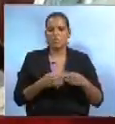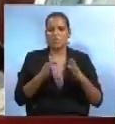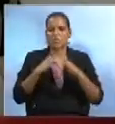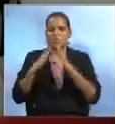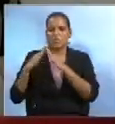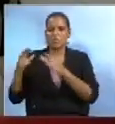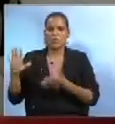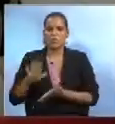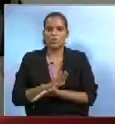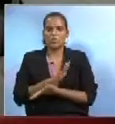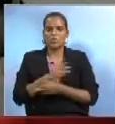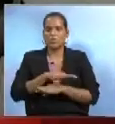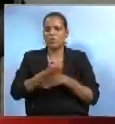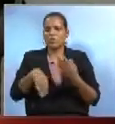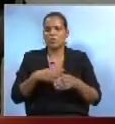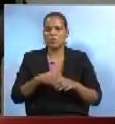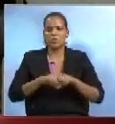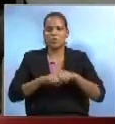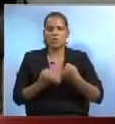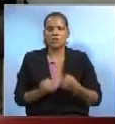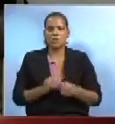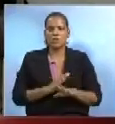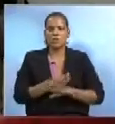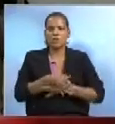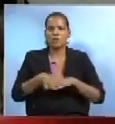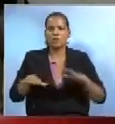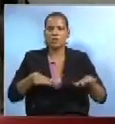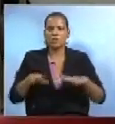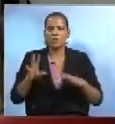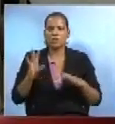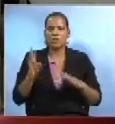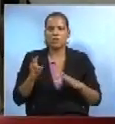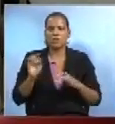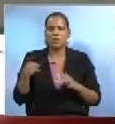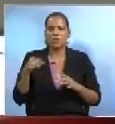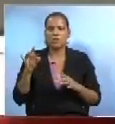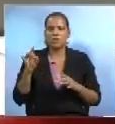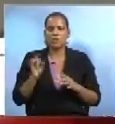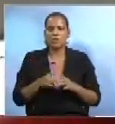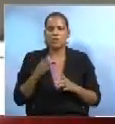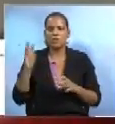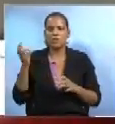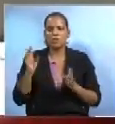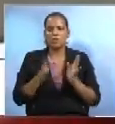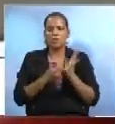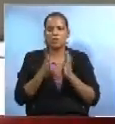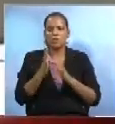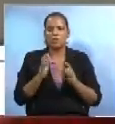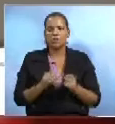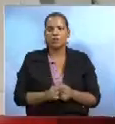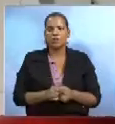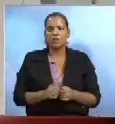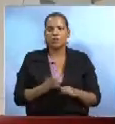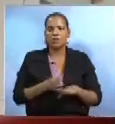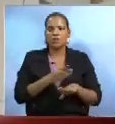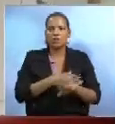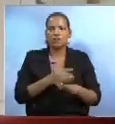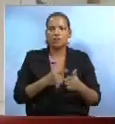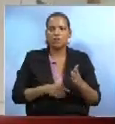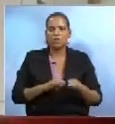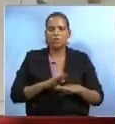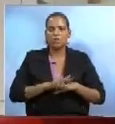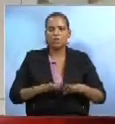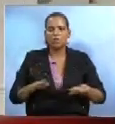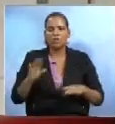viviendas, escuelas y todo lo que desapareció con el terremoto de 7.8 grados del 16 de abril antes de que culmine